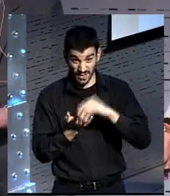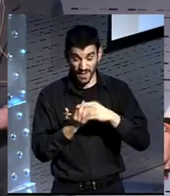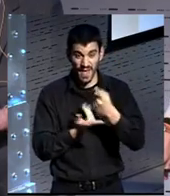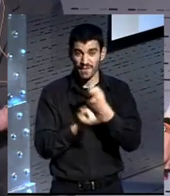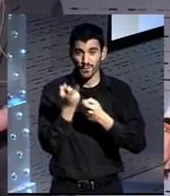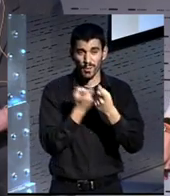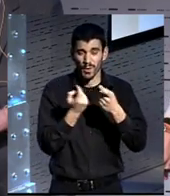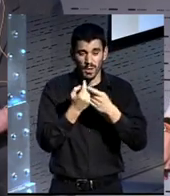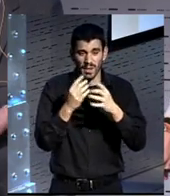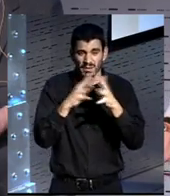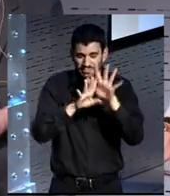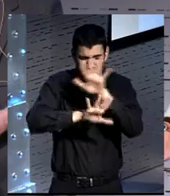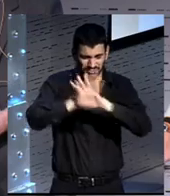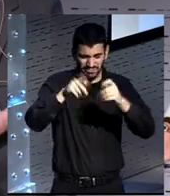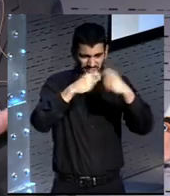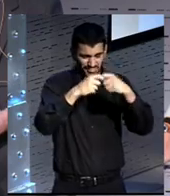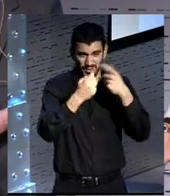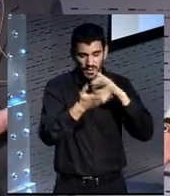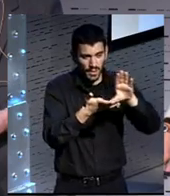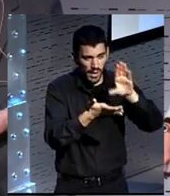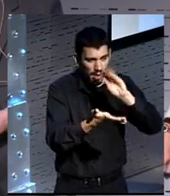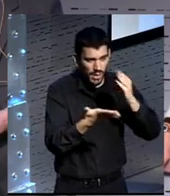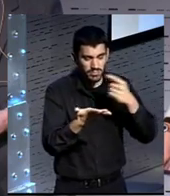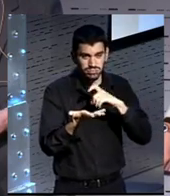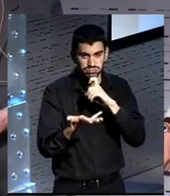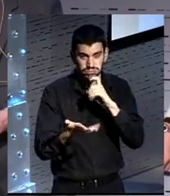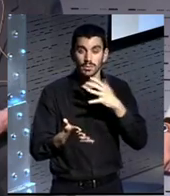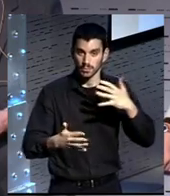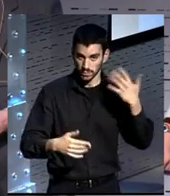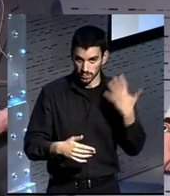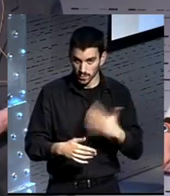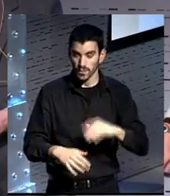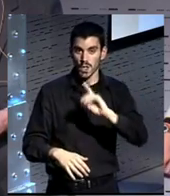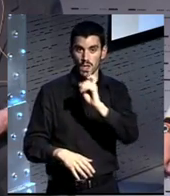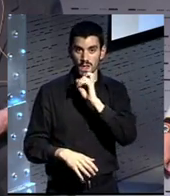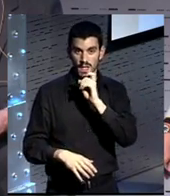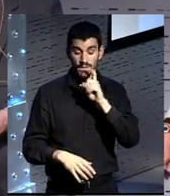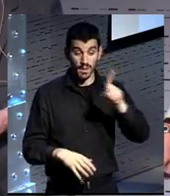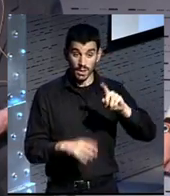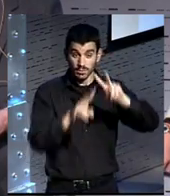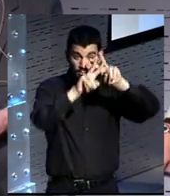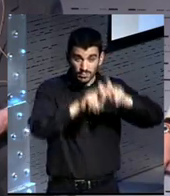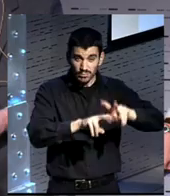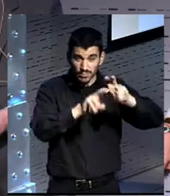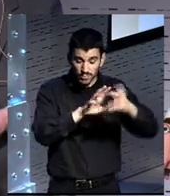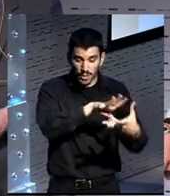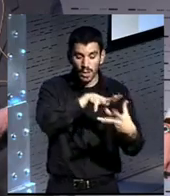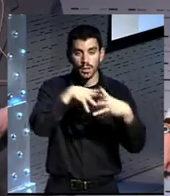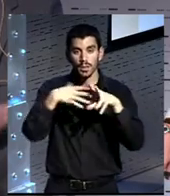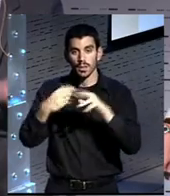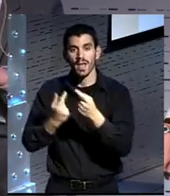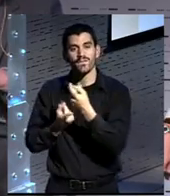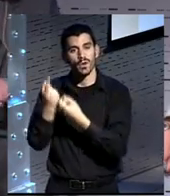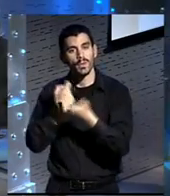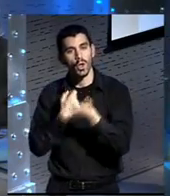encontramos por internet. Cómo ser capaces de gestionar todo eso y convertirla en valor para nosotros y entender cómo está yendo nuestra inversión en